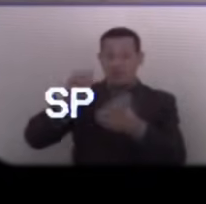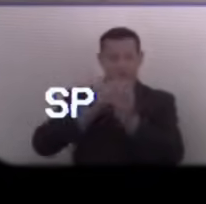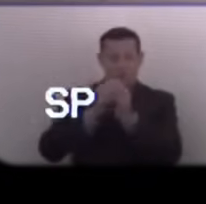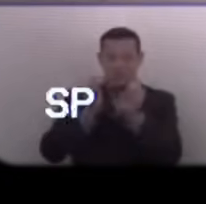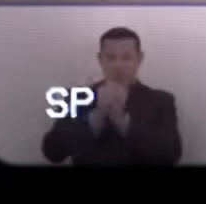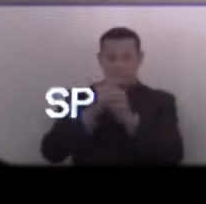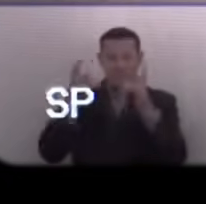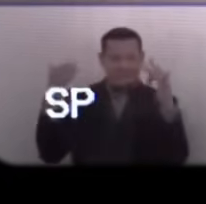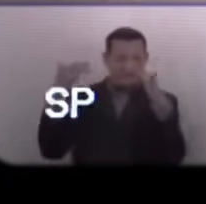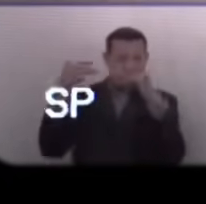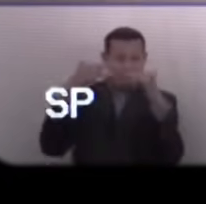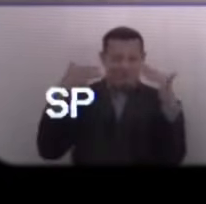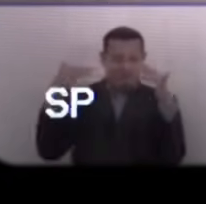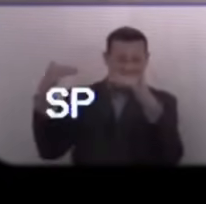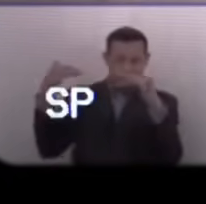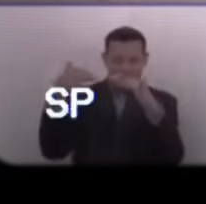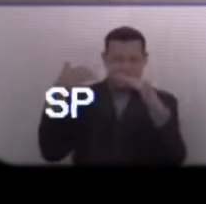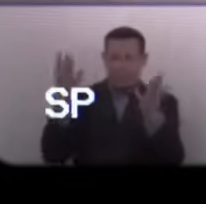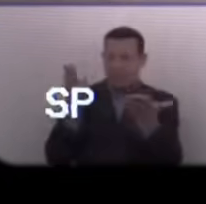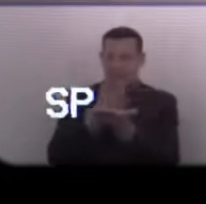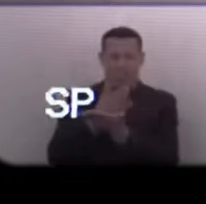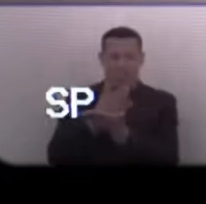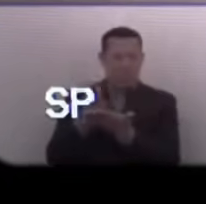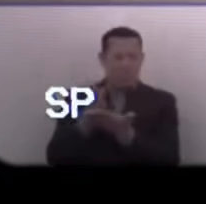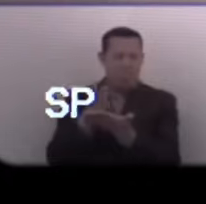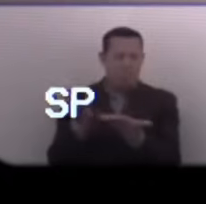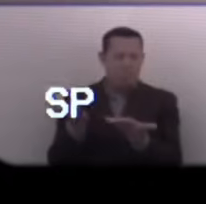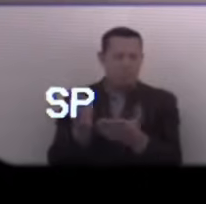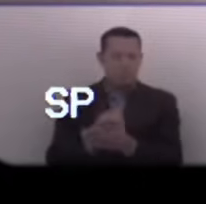conflicto armado o una guerra declarada.